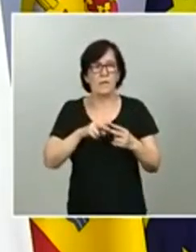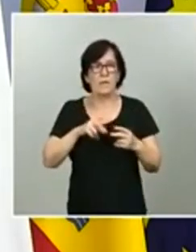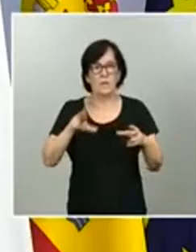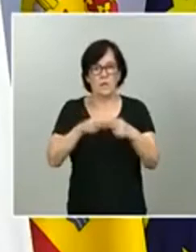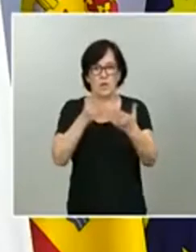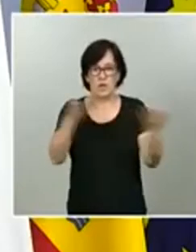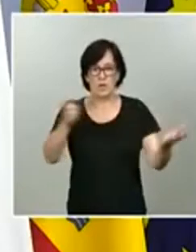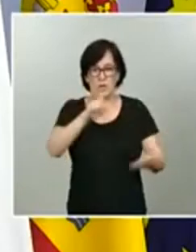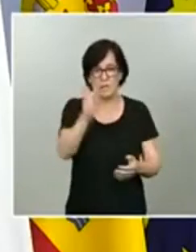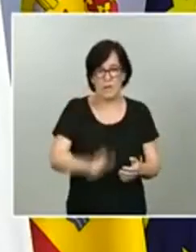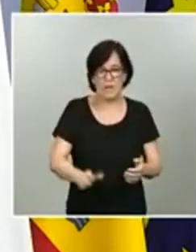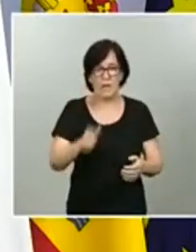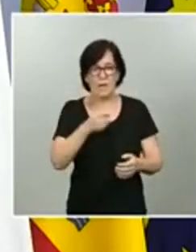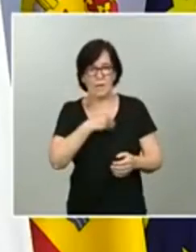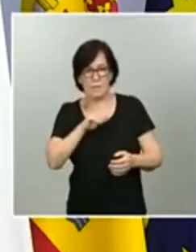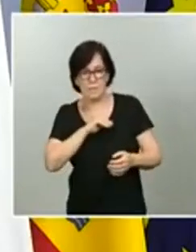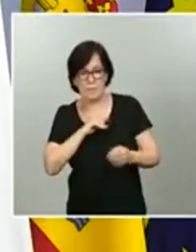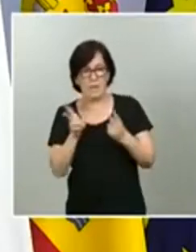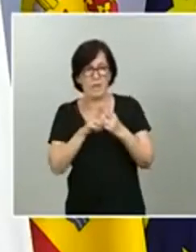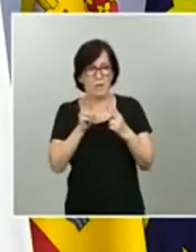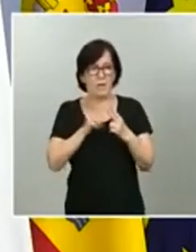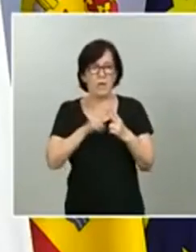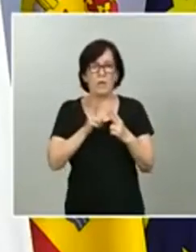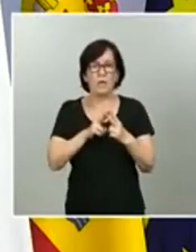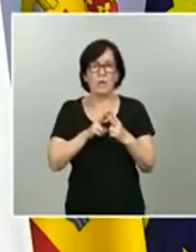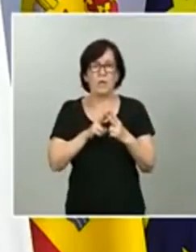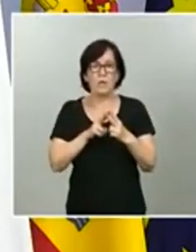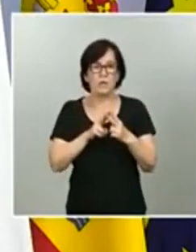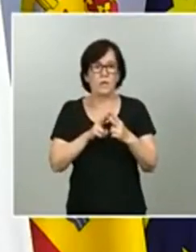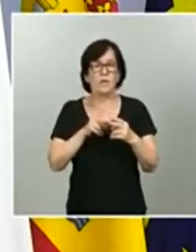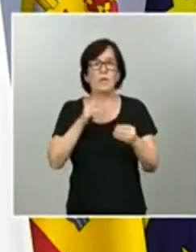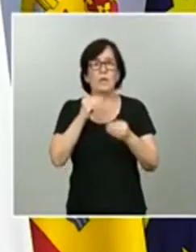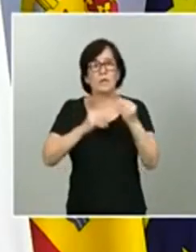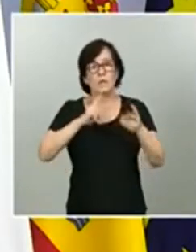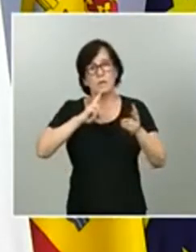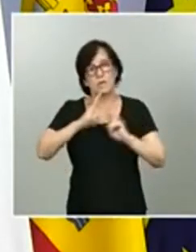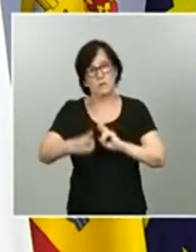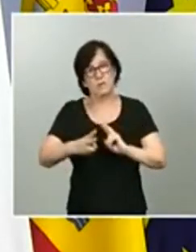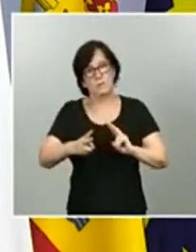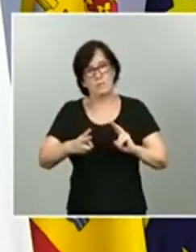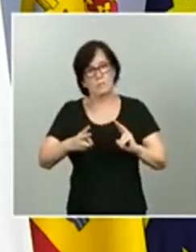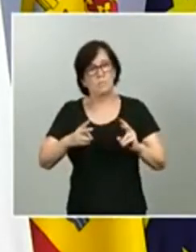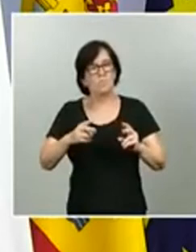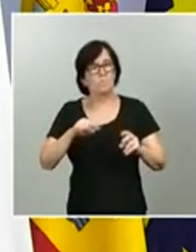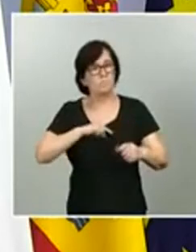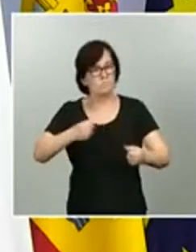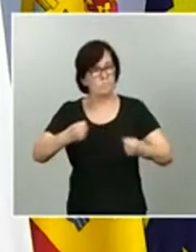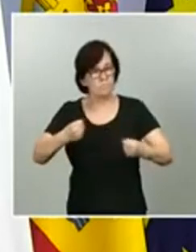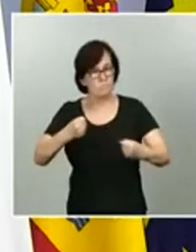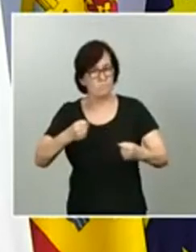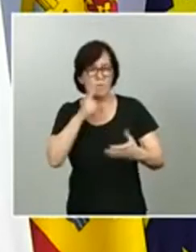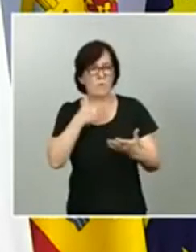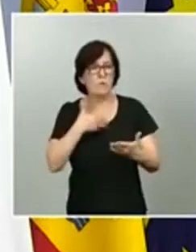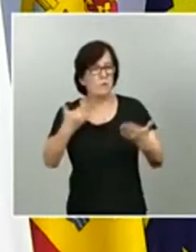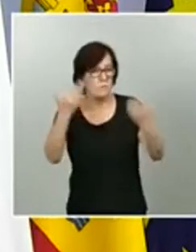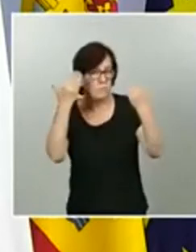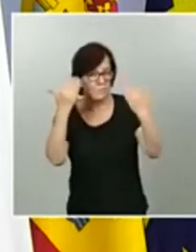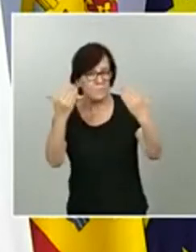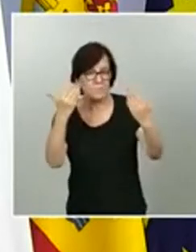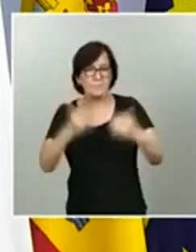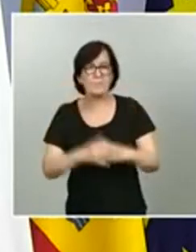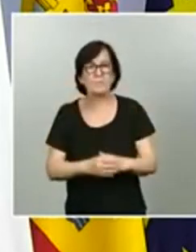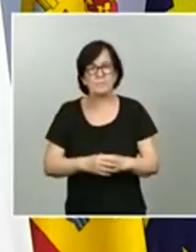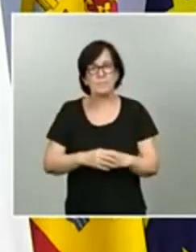sociedad española y la sociedad italiana, hemos respondido con enorme firmeza. Y yo quiero rendir tributo a los